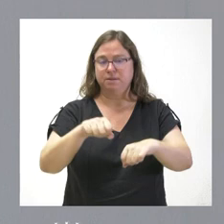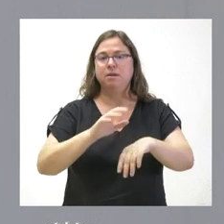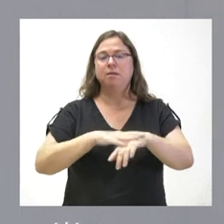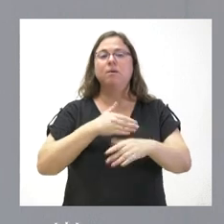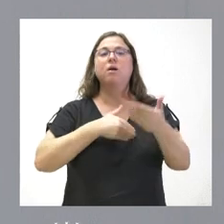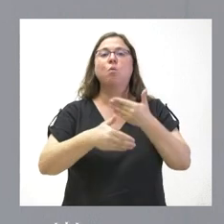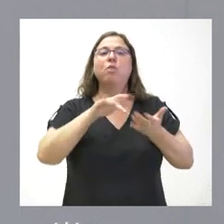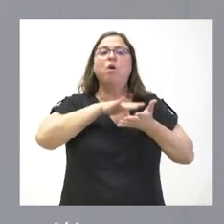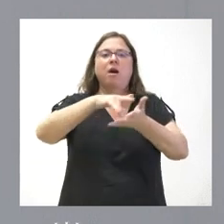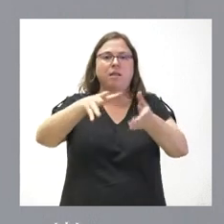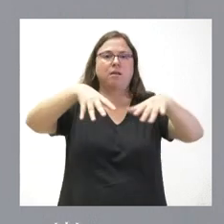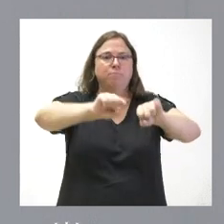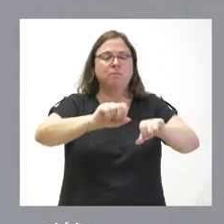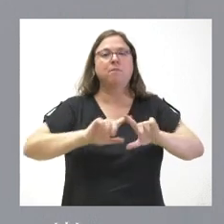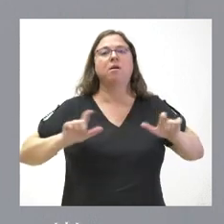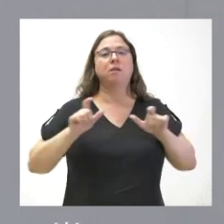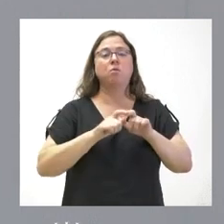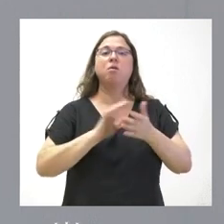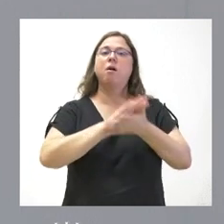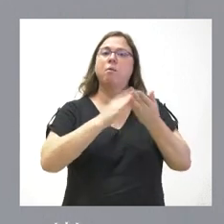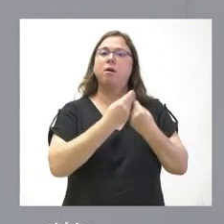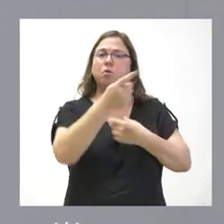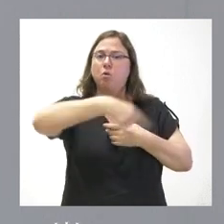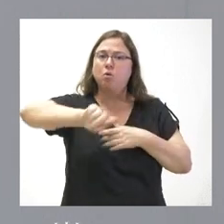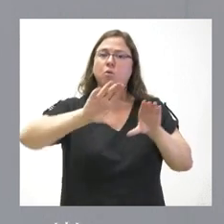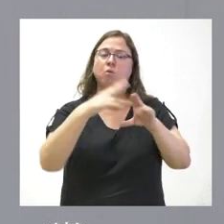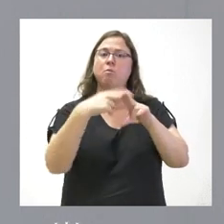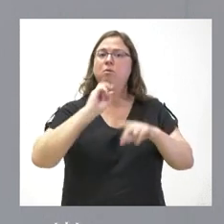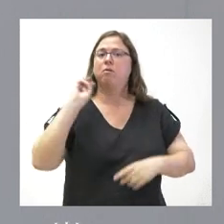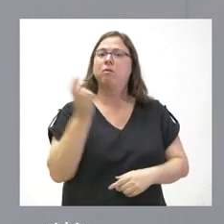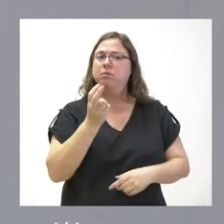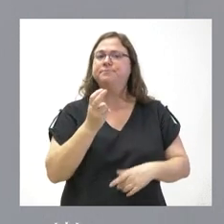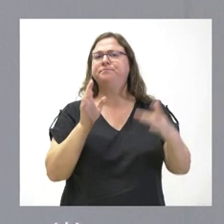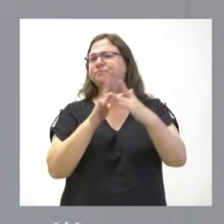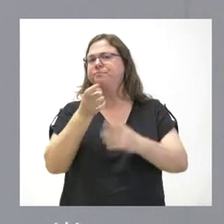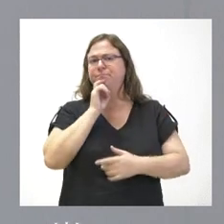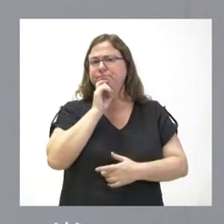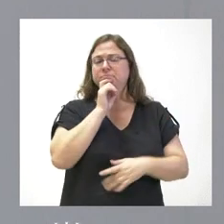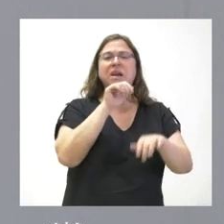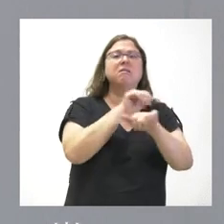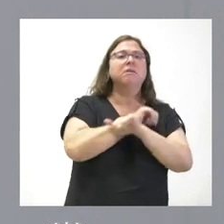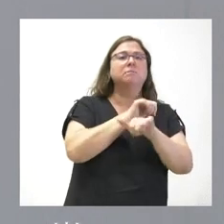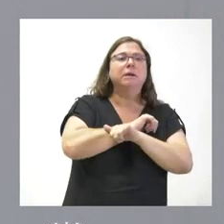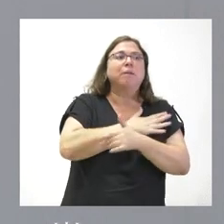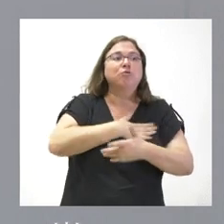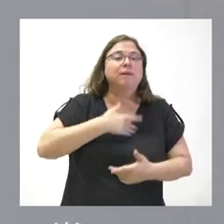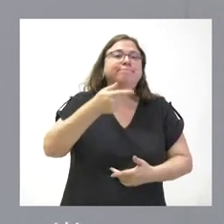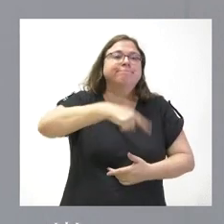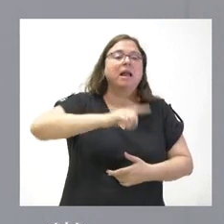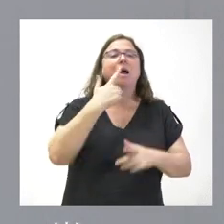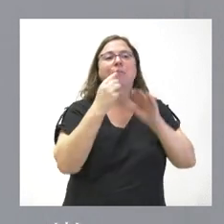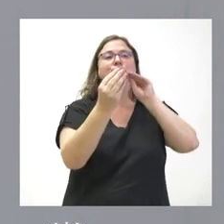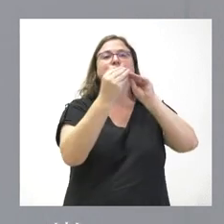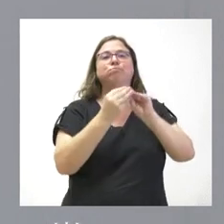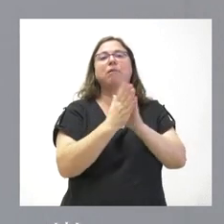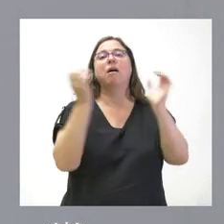estas agendas hablaremos con ellos vamos a conocer sus posibilidades las vías de acercamiento y esperemos encontrar puntos de acuerdo me